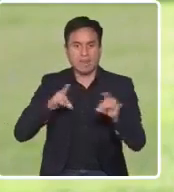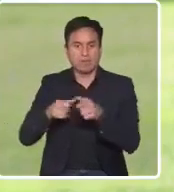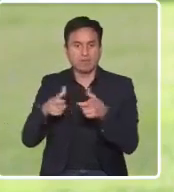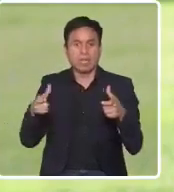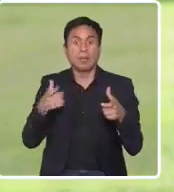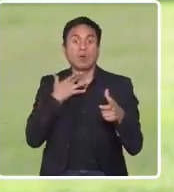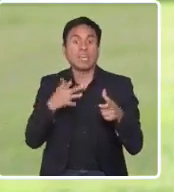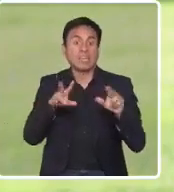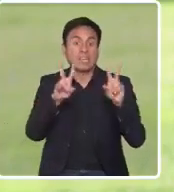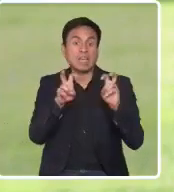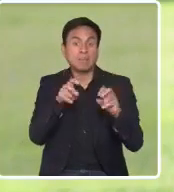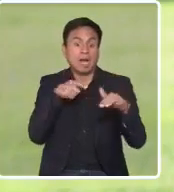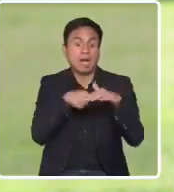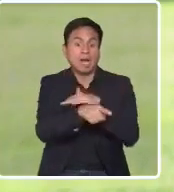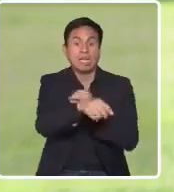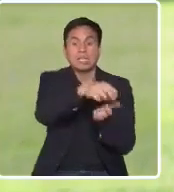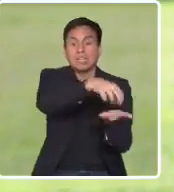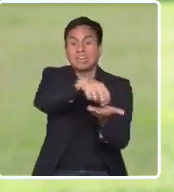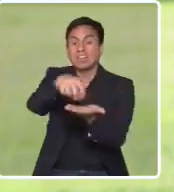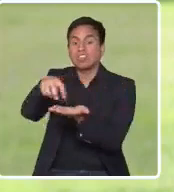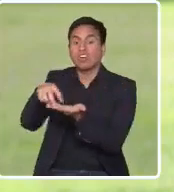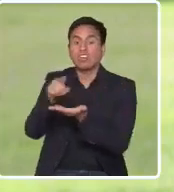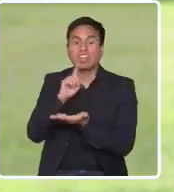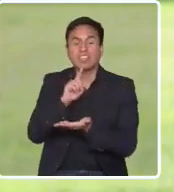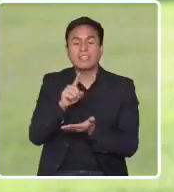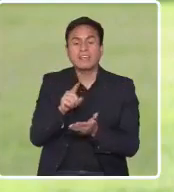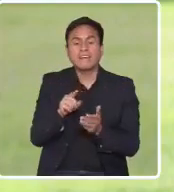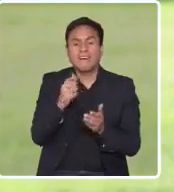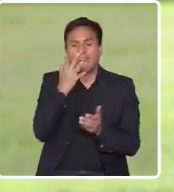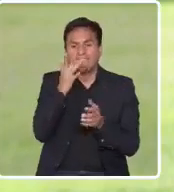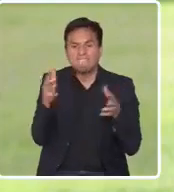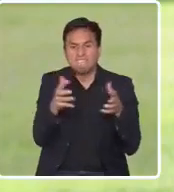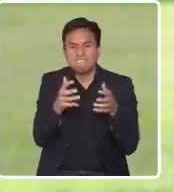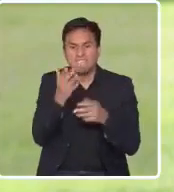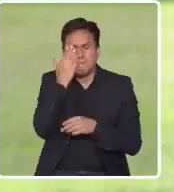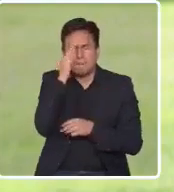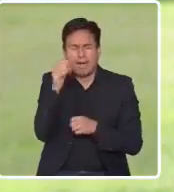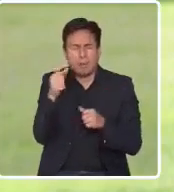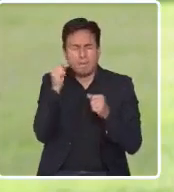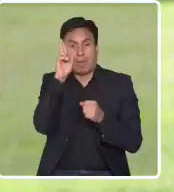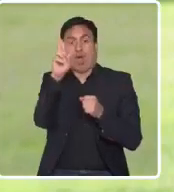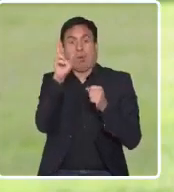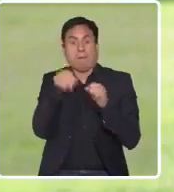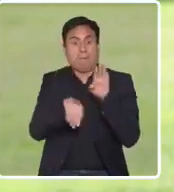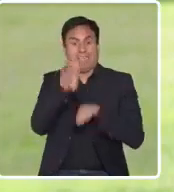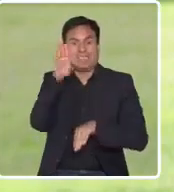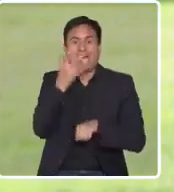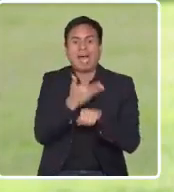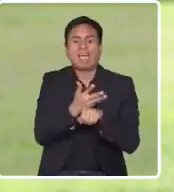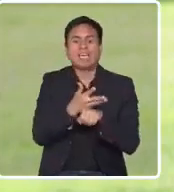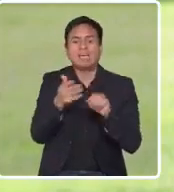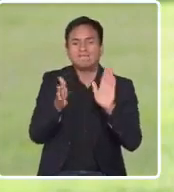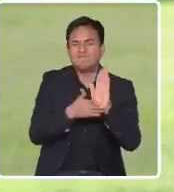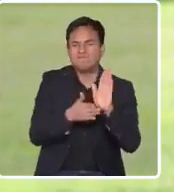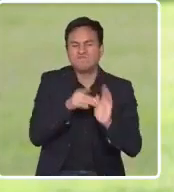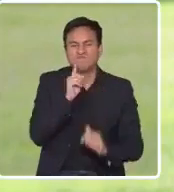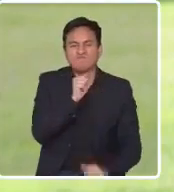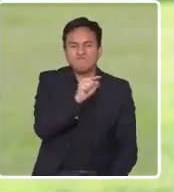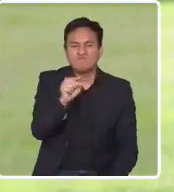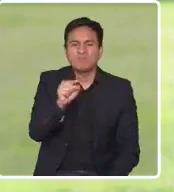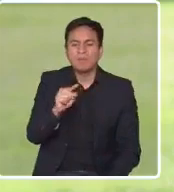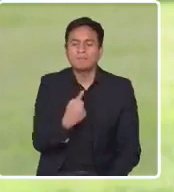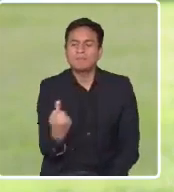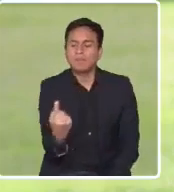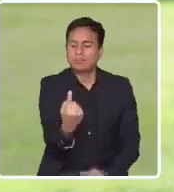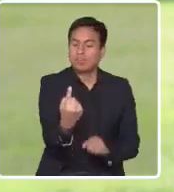estamos metiendo en el territorio donde están los criminales más malos, donde sabemos que hay antecedentes de que